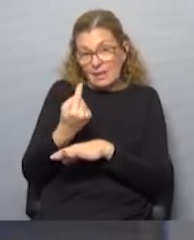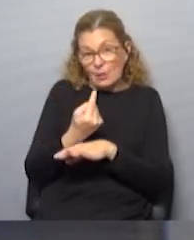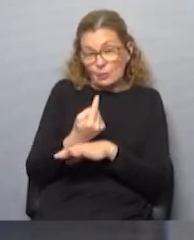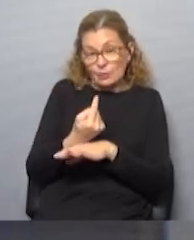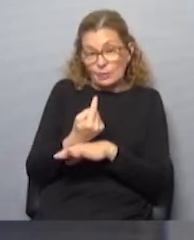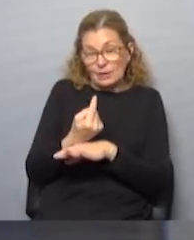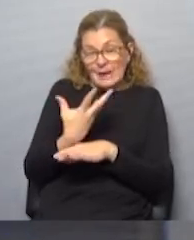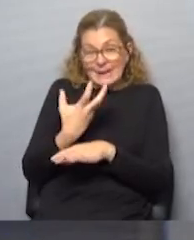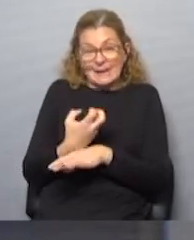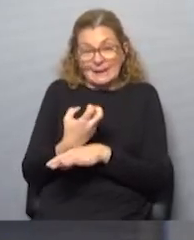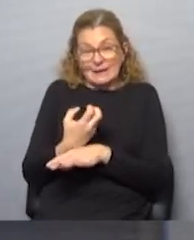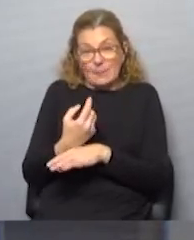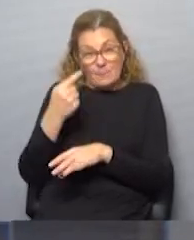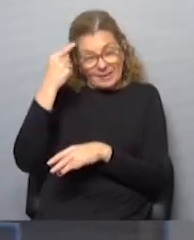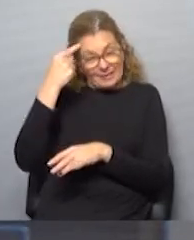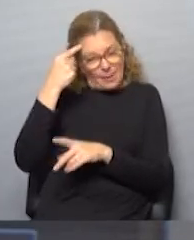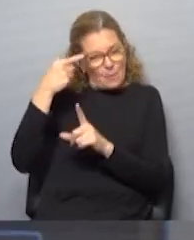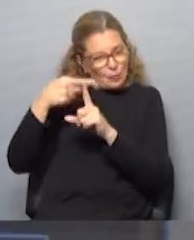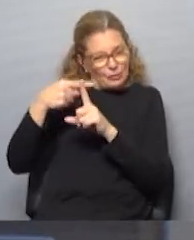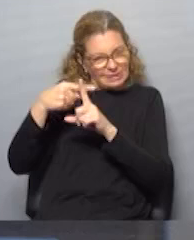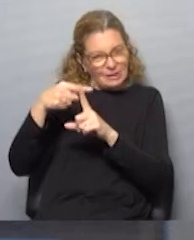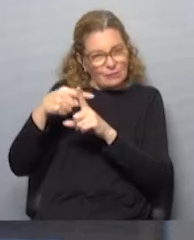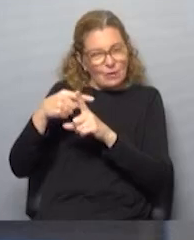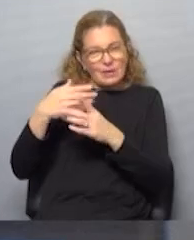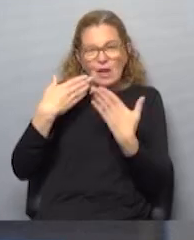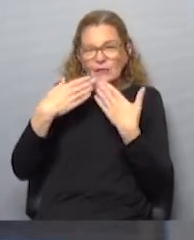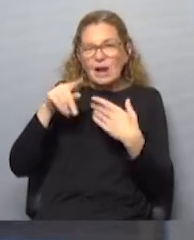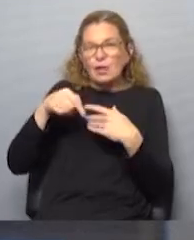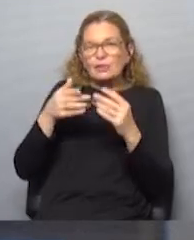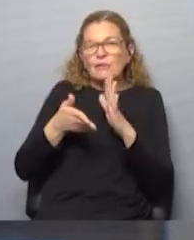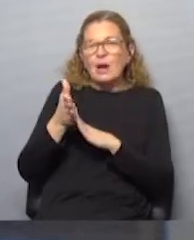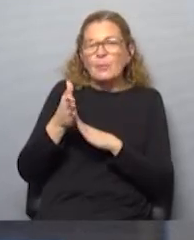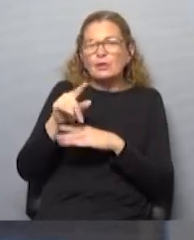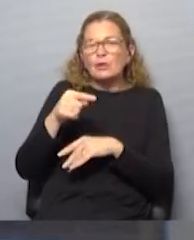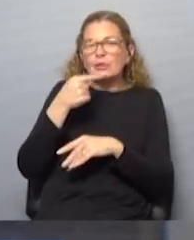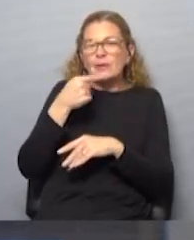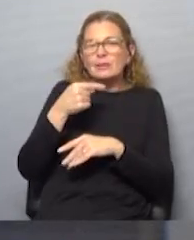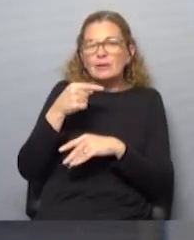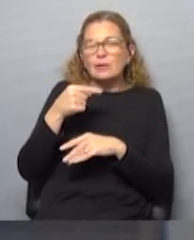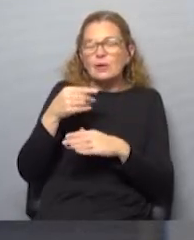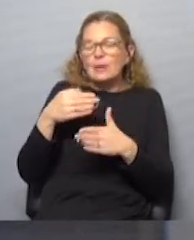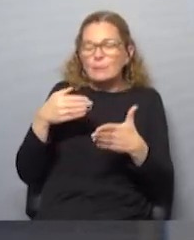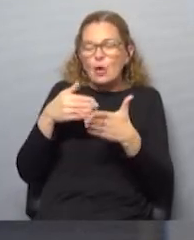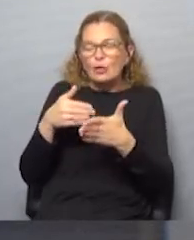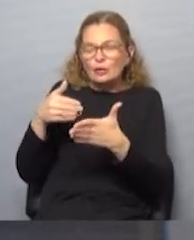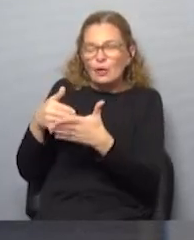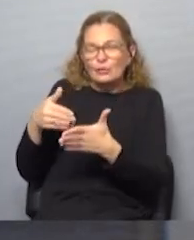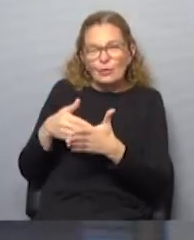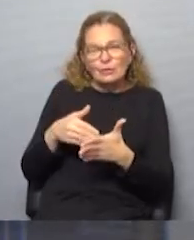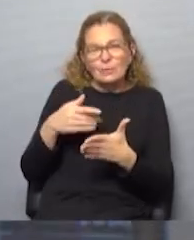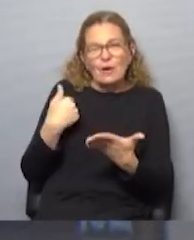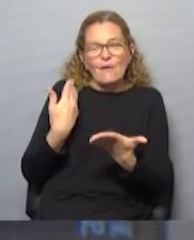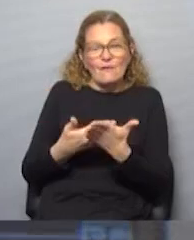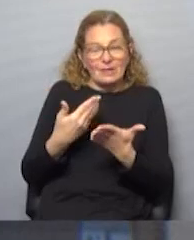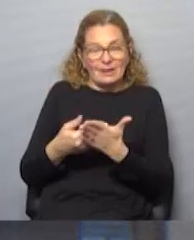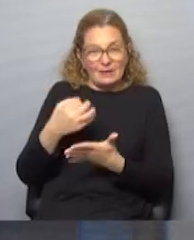de ser optimista y de hablar a dónde vamos y no poner el acento en las limitaciones pero faltaría